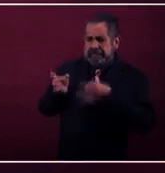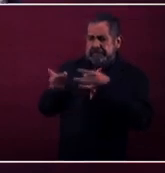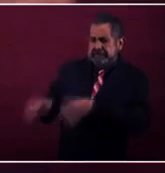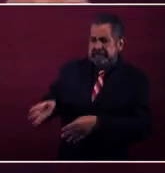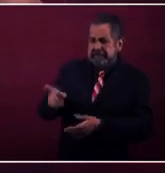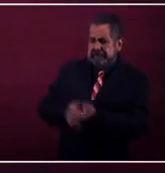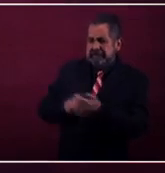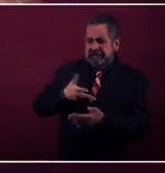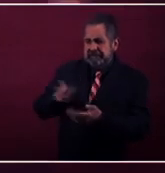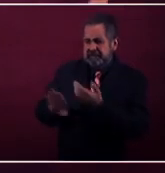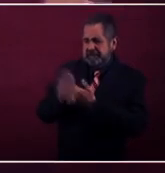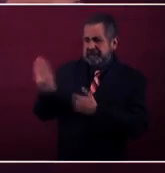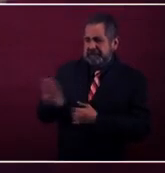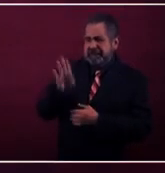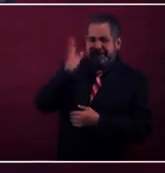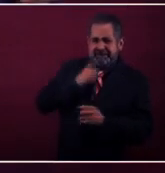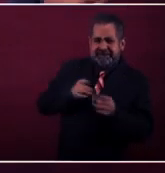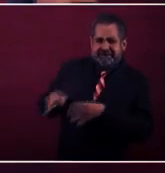Entonces, cuando